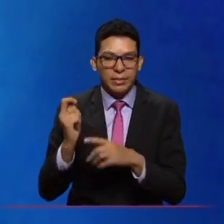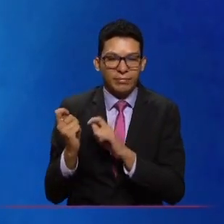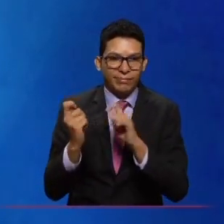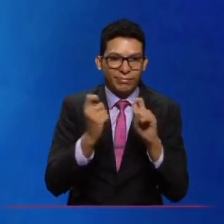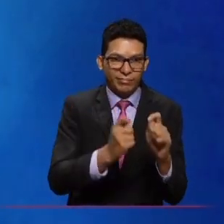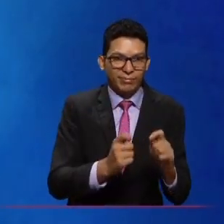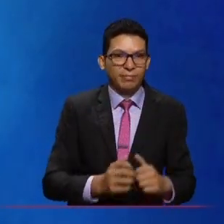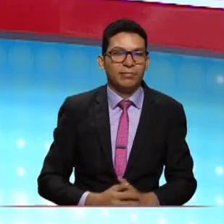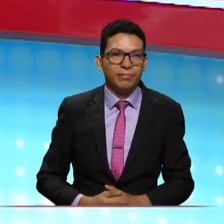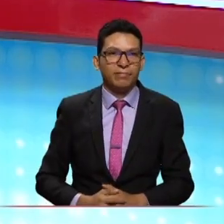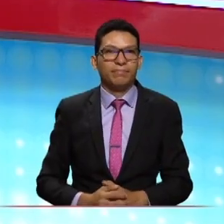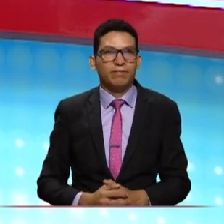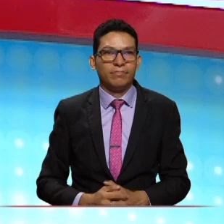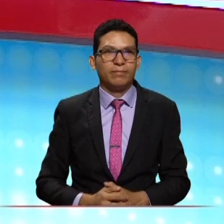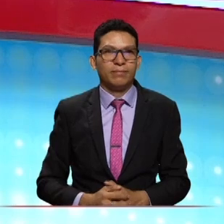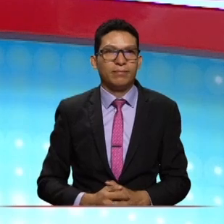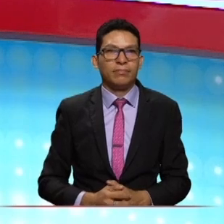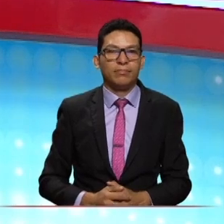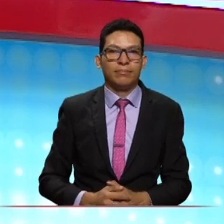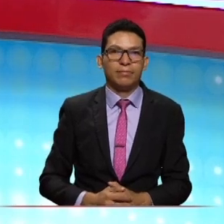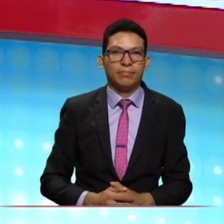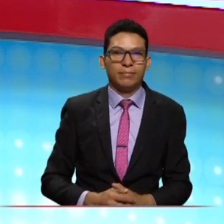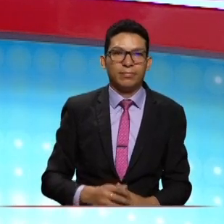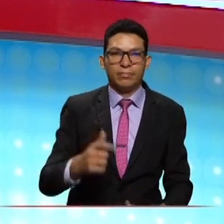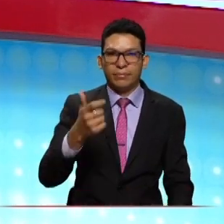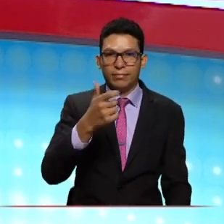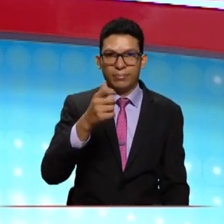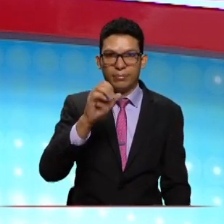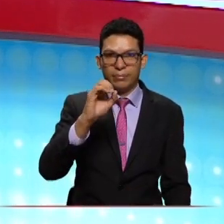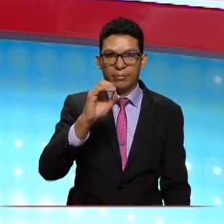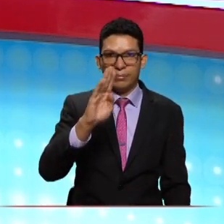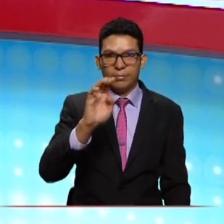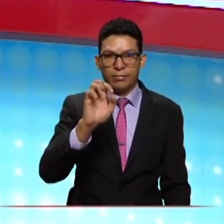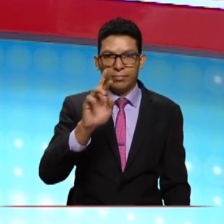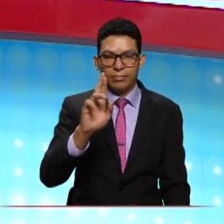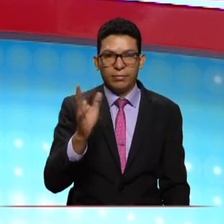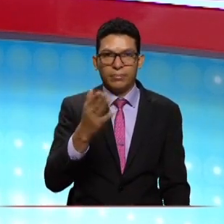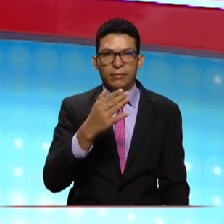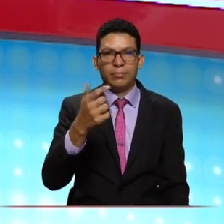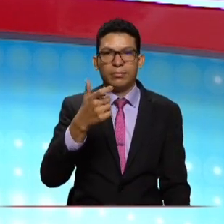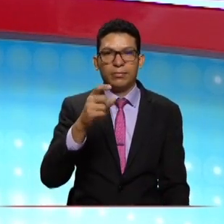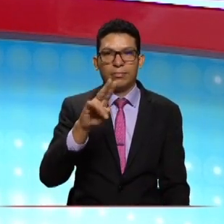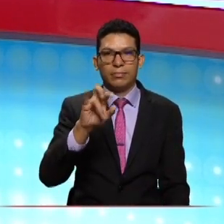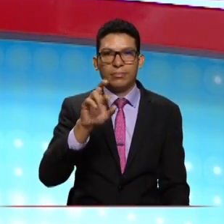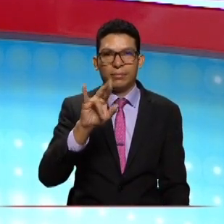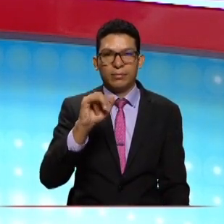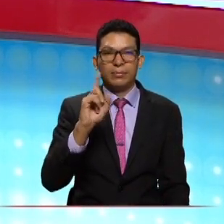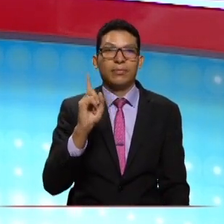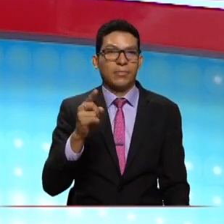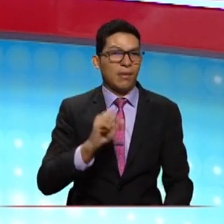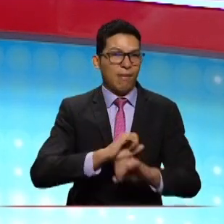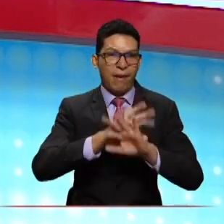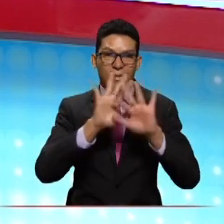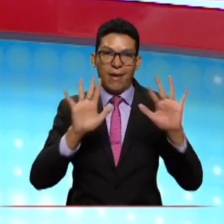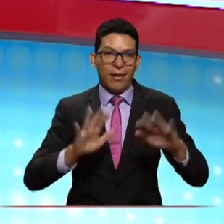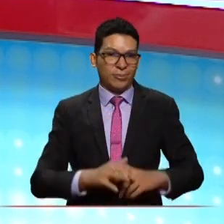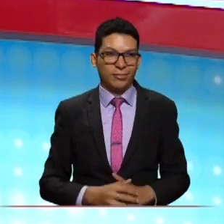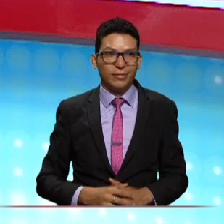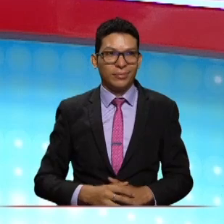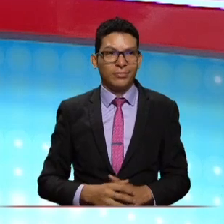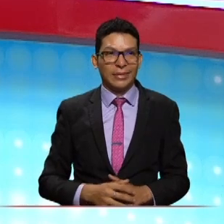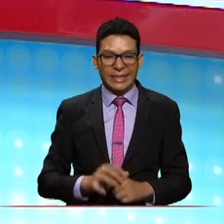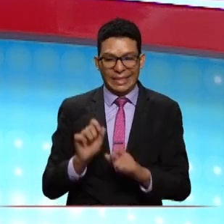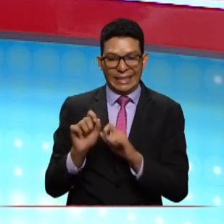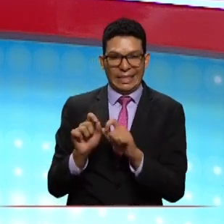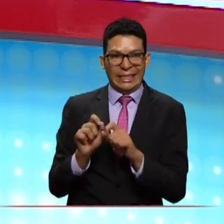sucesión. Es Gober Gaviria Rueda, abogado especialista en derecho comercial. A mí me quedó ya claro. Sí, no, claro. Eso